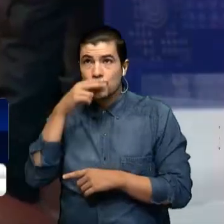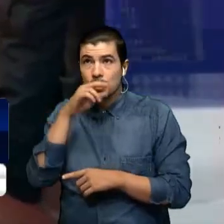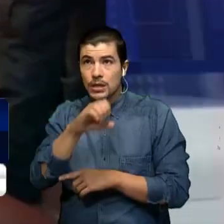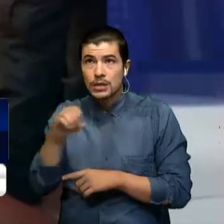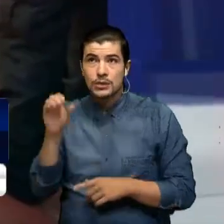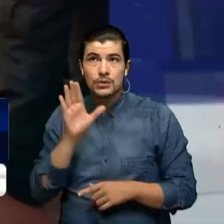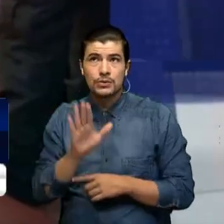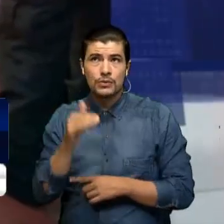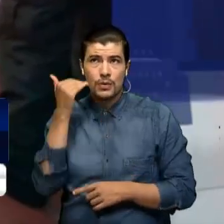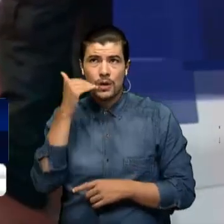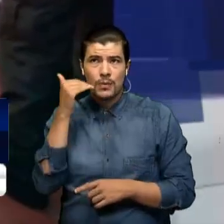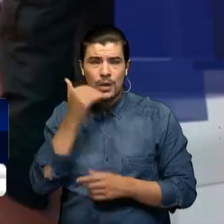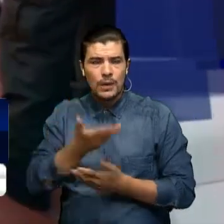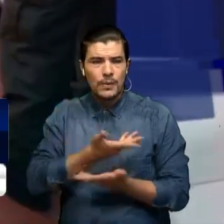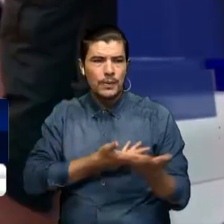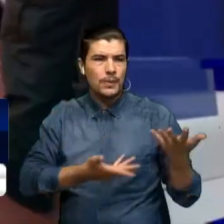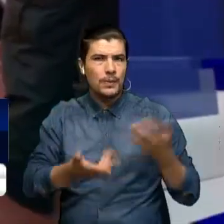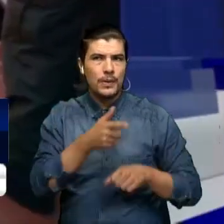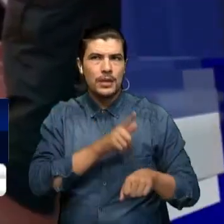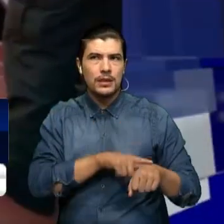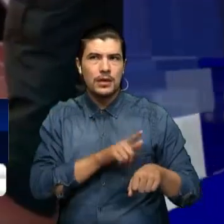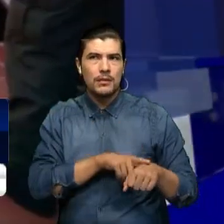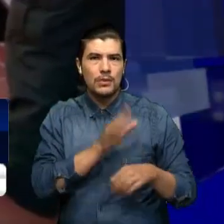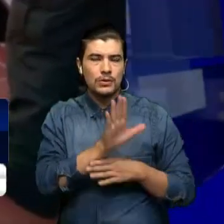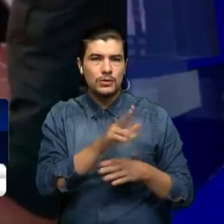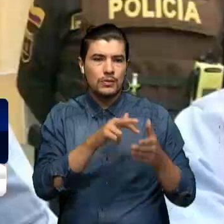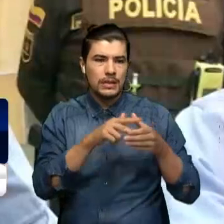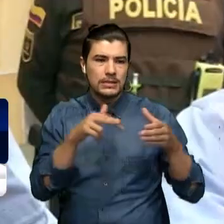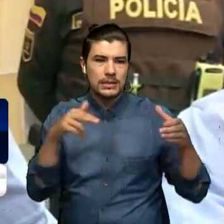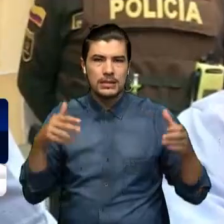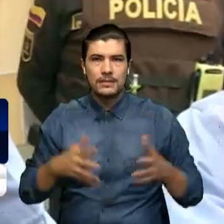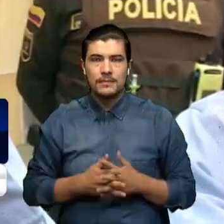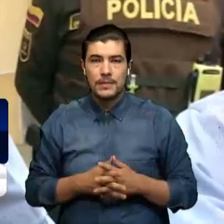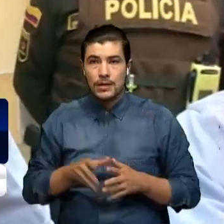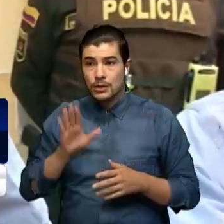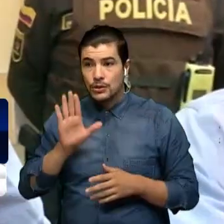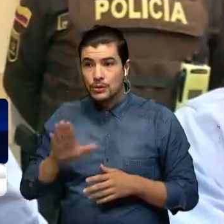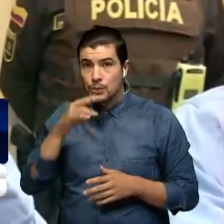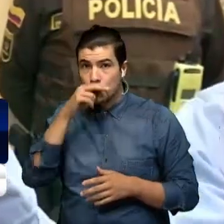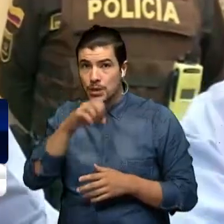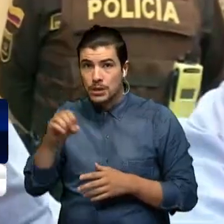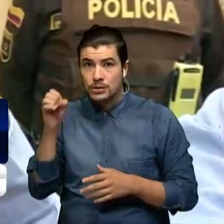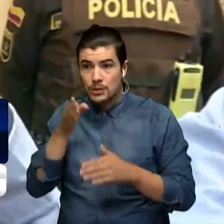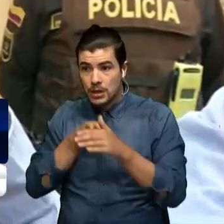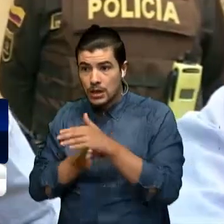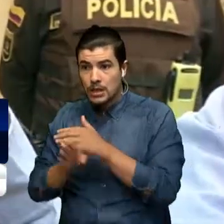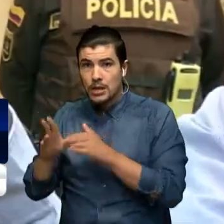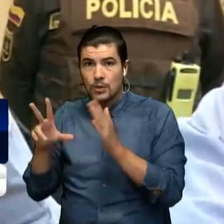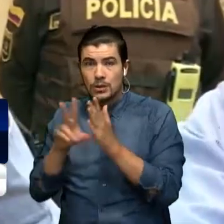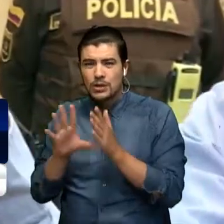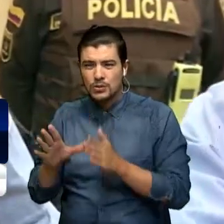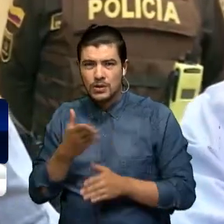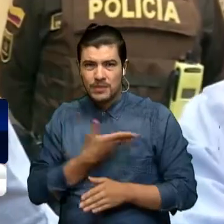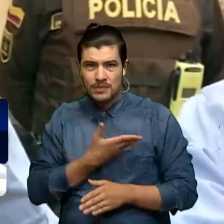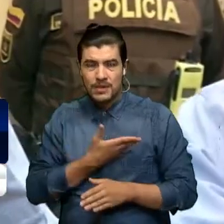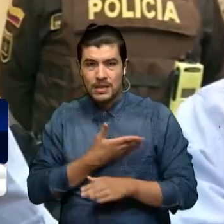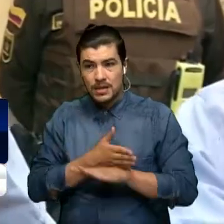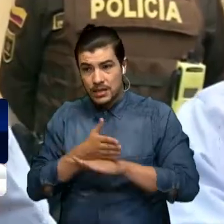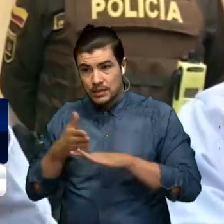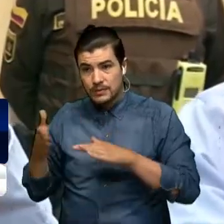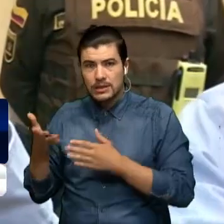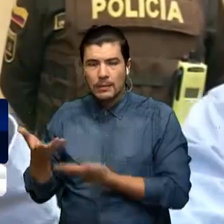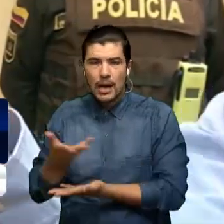disfrutarán de un tiempo en la piscina estos niños e ingresan a un hotel con su señora madre quien después de haber